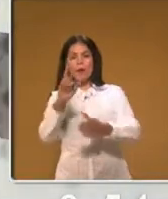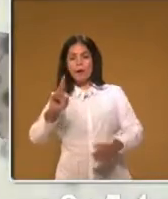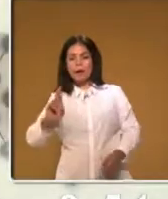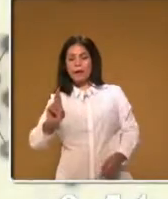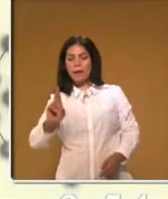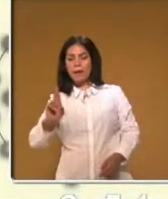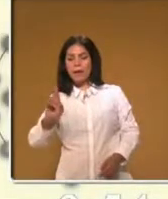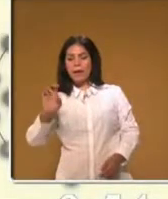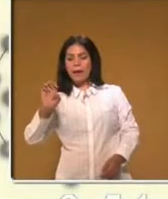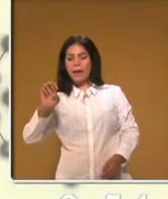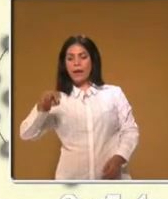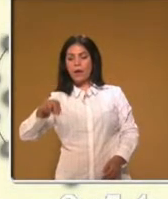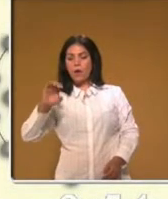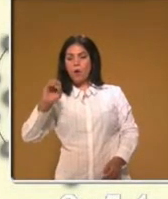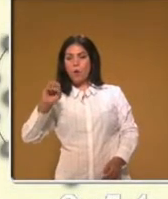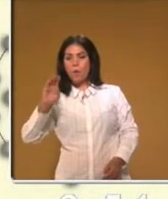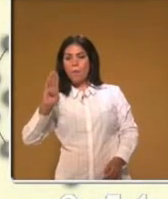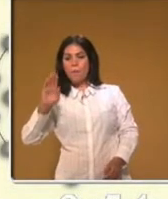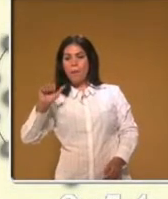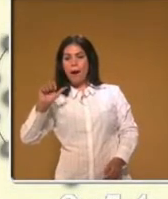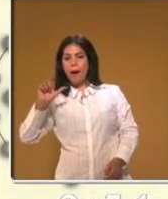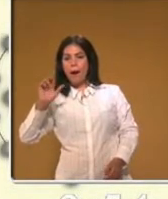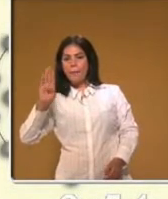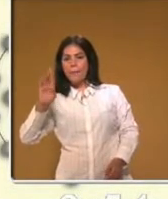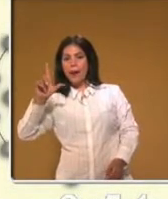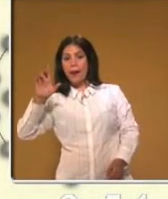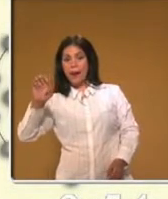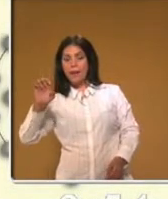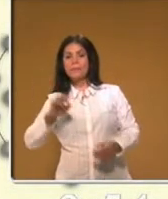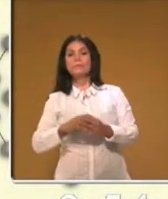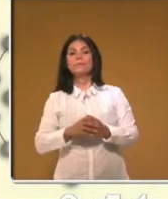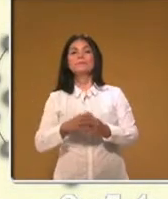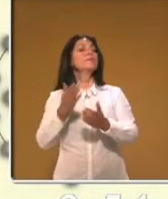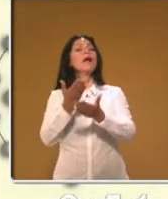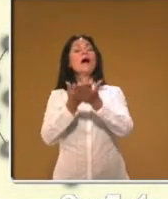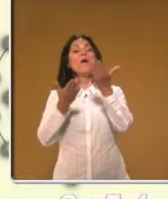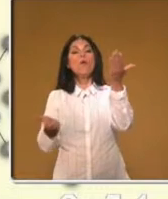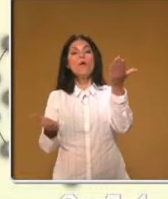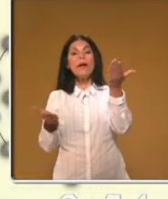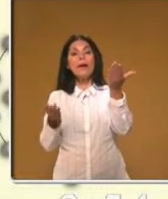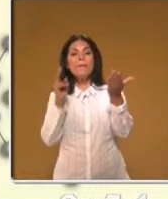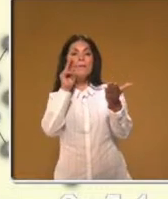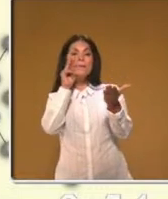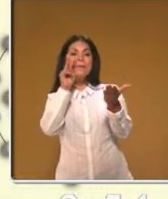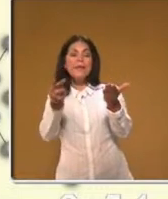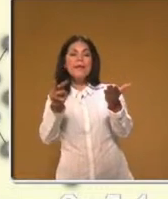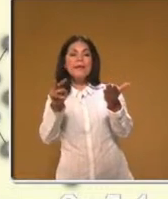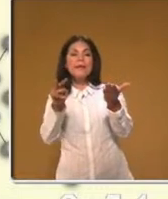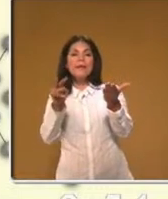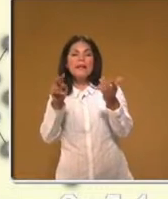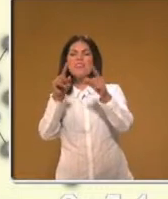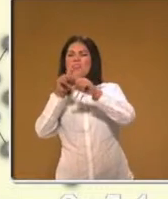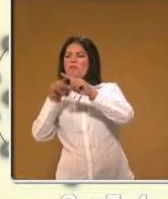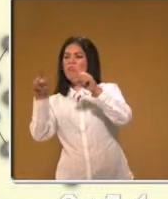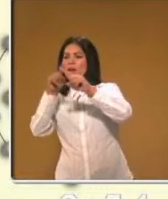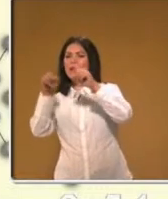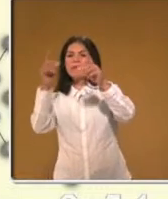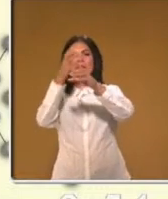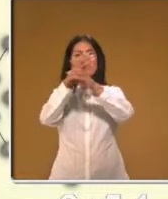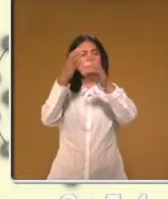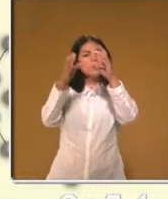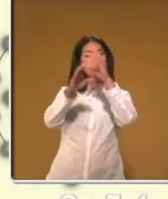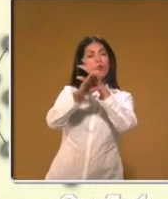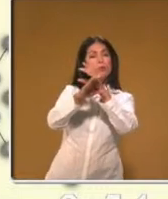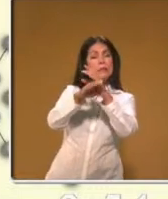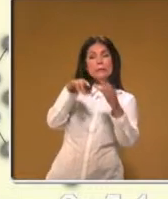es que tanto para física como para química utilizamos modelos como herramientas para explicar lo que no podemos ver.